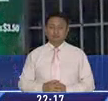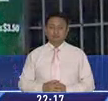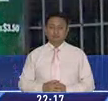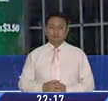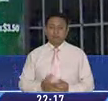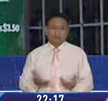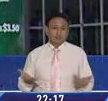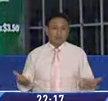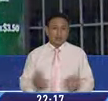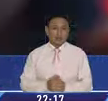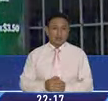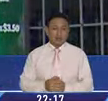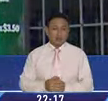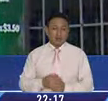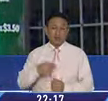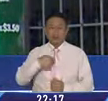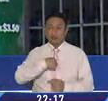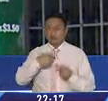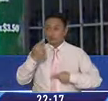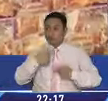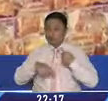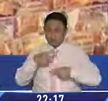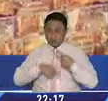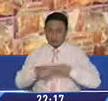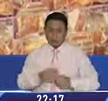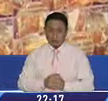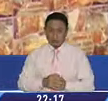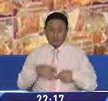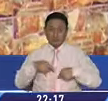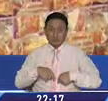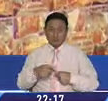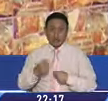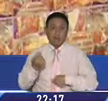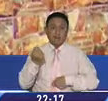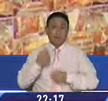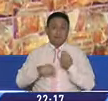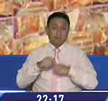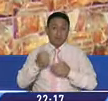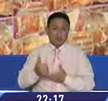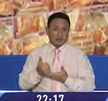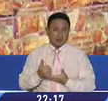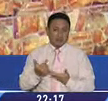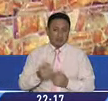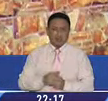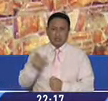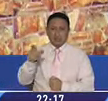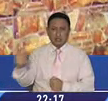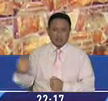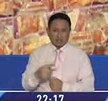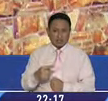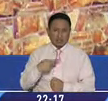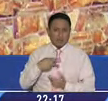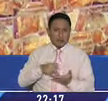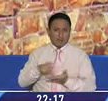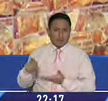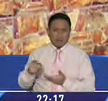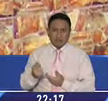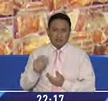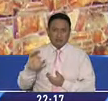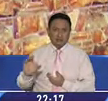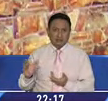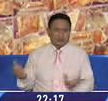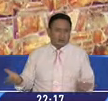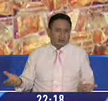uno, en un local de estos, que uno medianamente hace como para sobrevivir, y que venga un grupo de personas y le quiera a uno